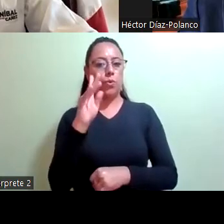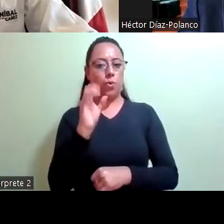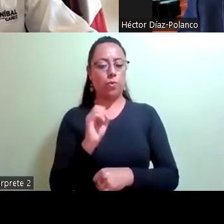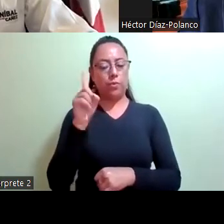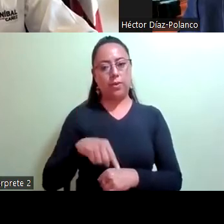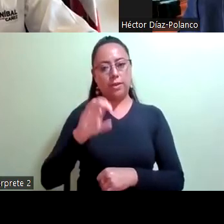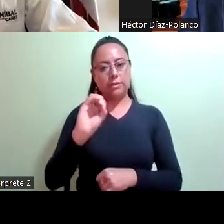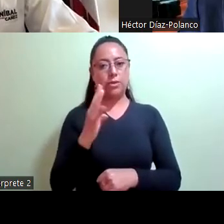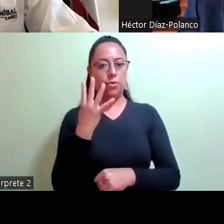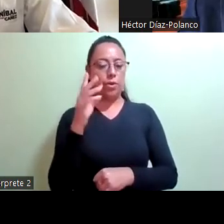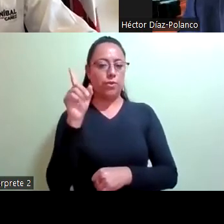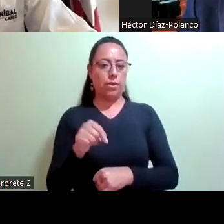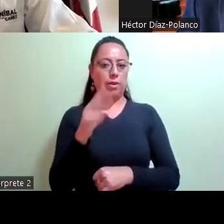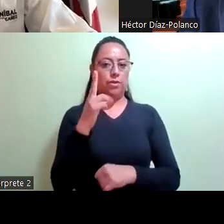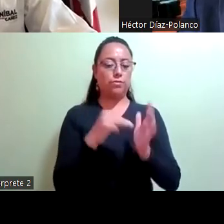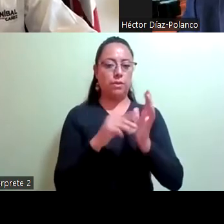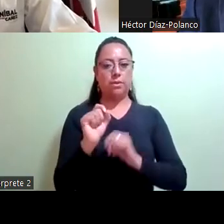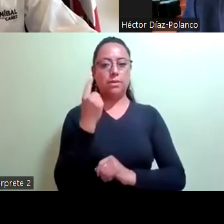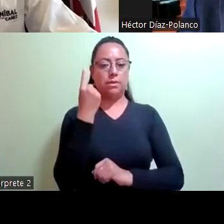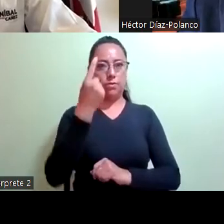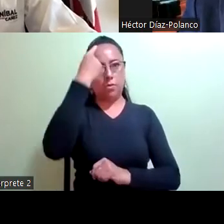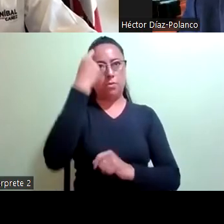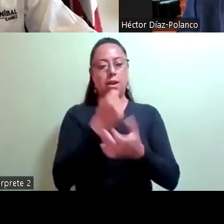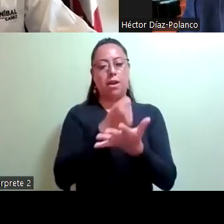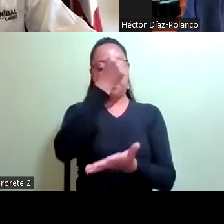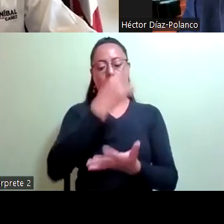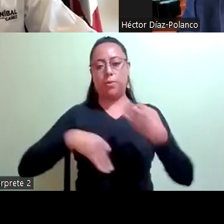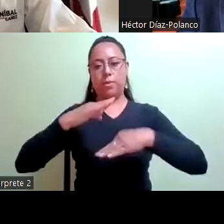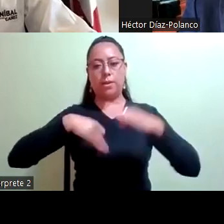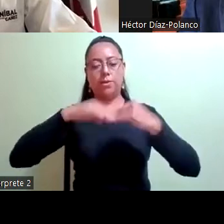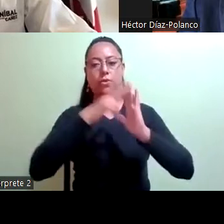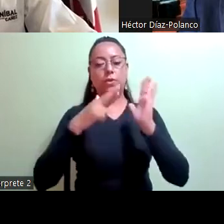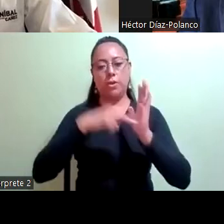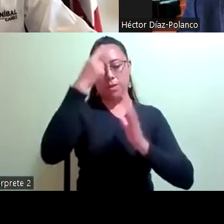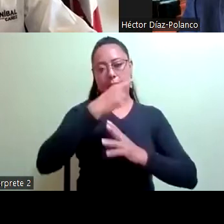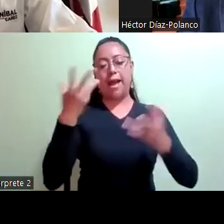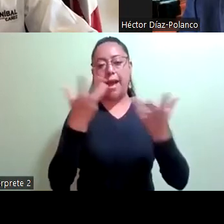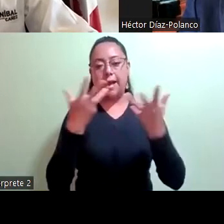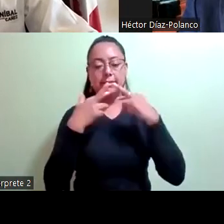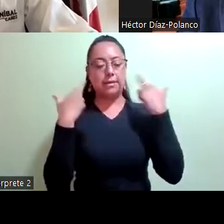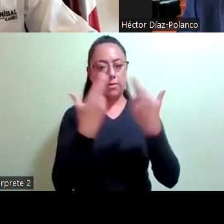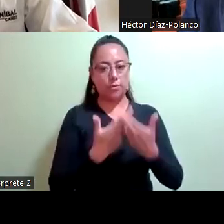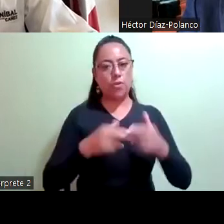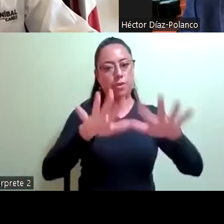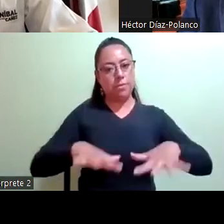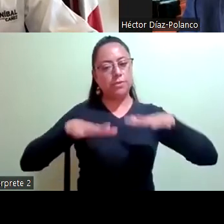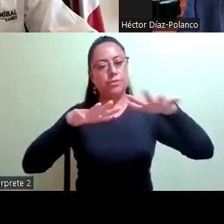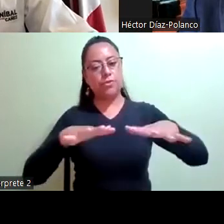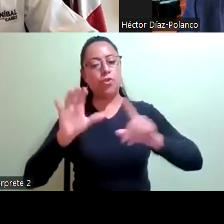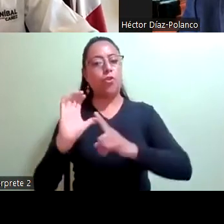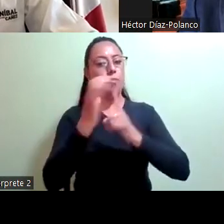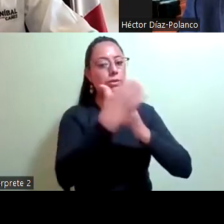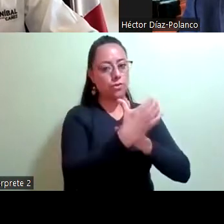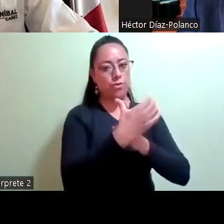diagonal 2021, por el que se aprueban los lineamientos para la celebración de sesiones de pleno, comisiones y comités vía